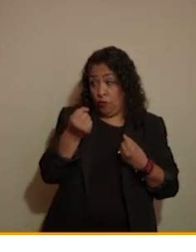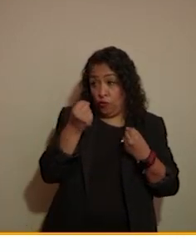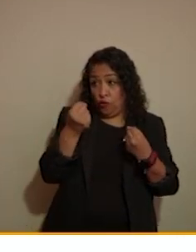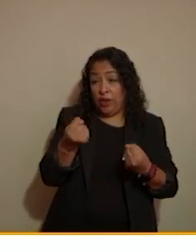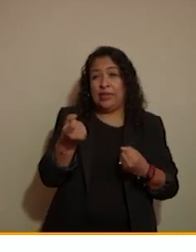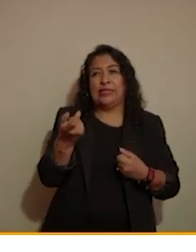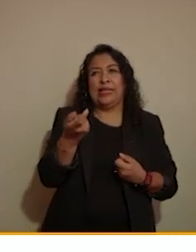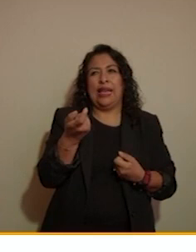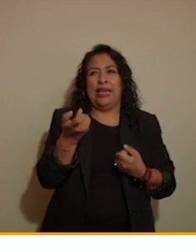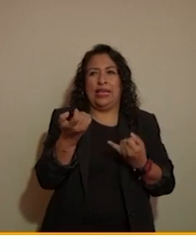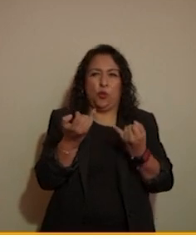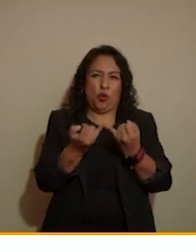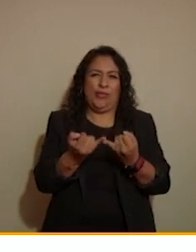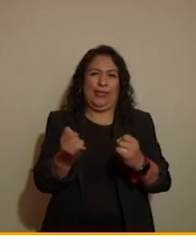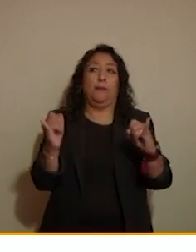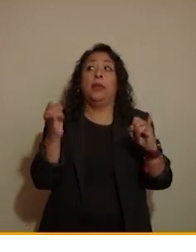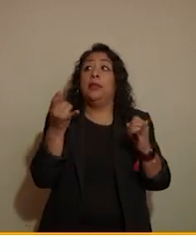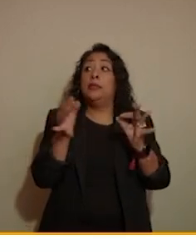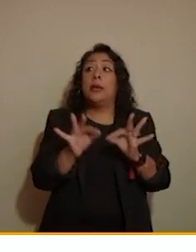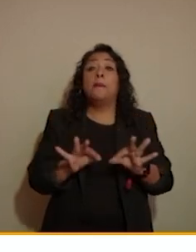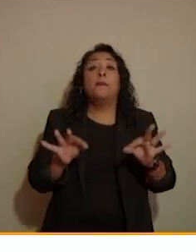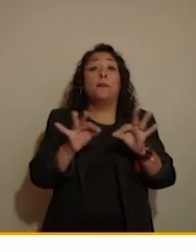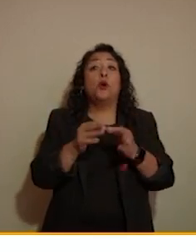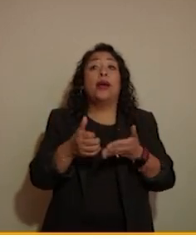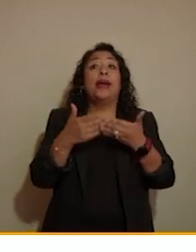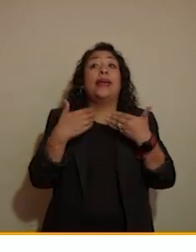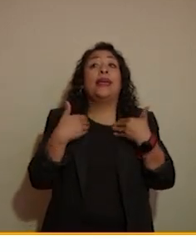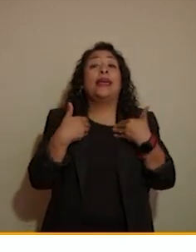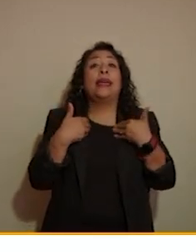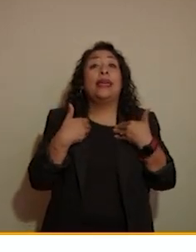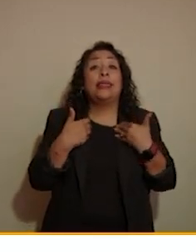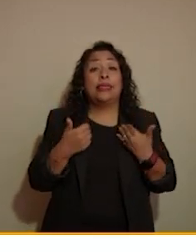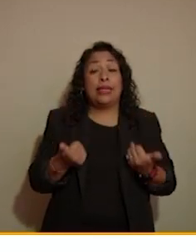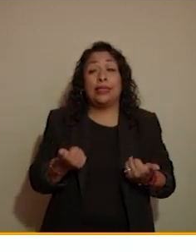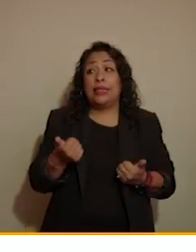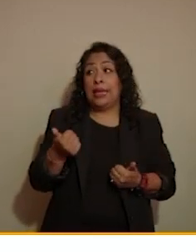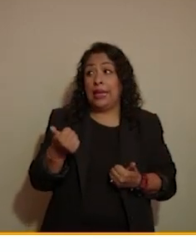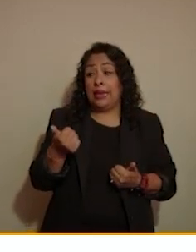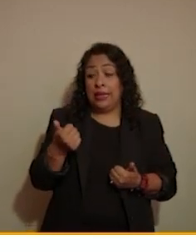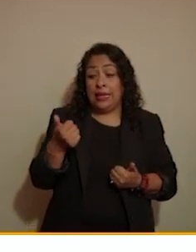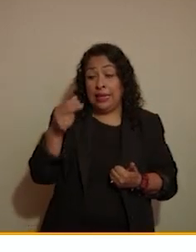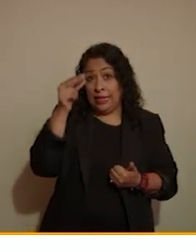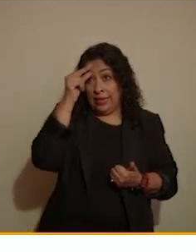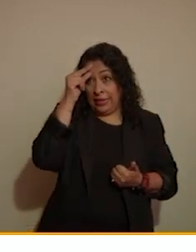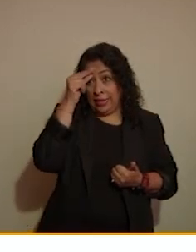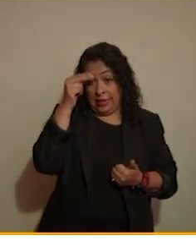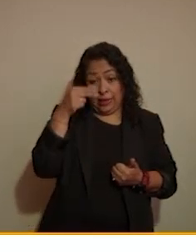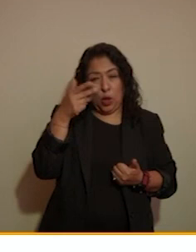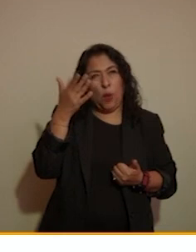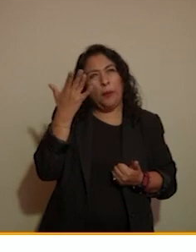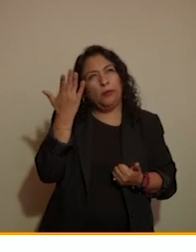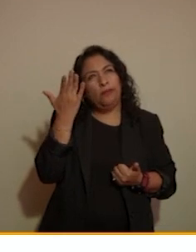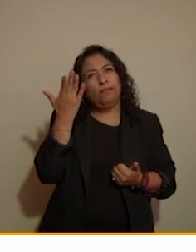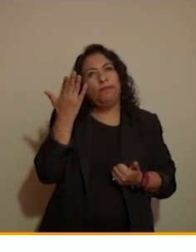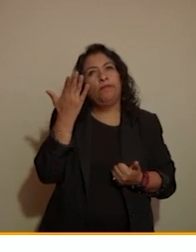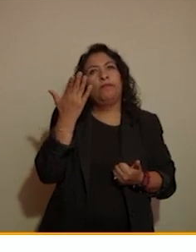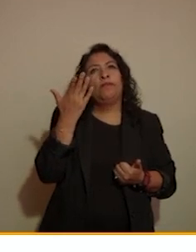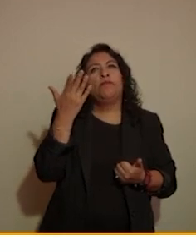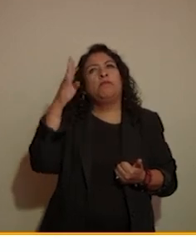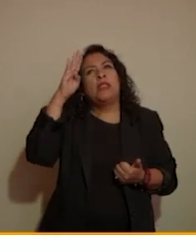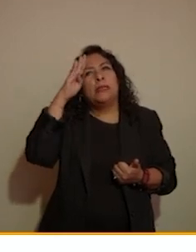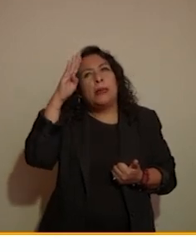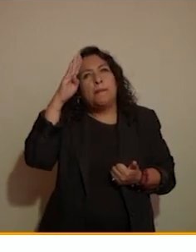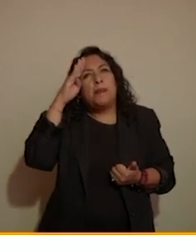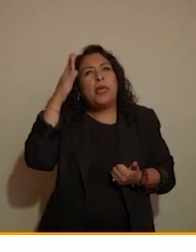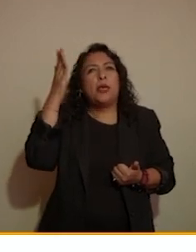autonomía. Es importante entender que la debida diligencia no es un principio, no es una creencia,